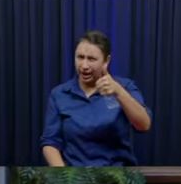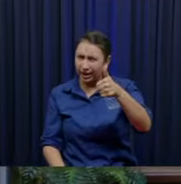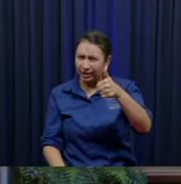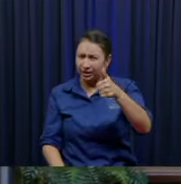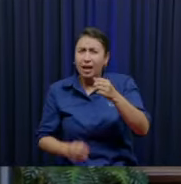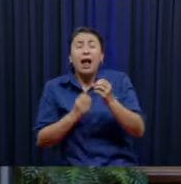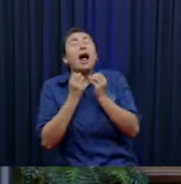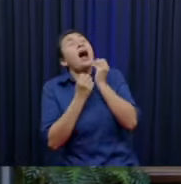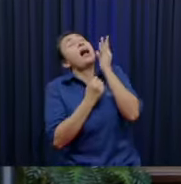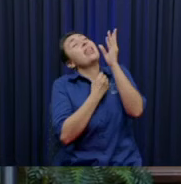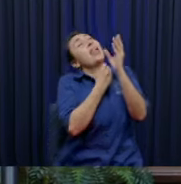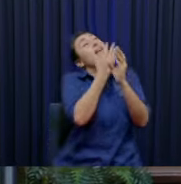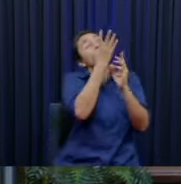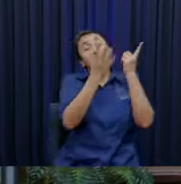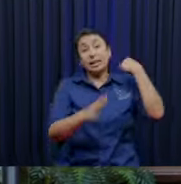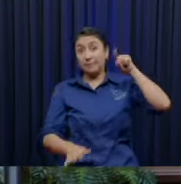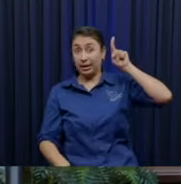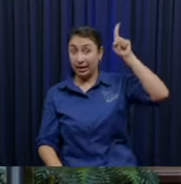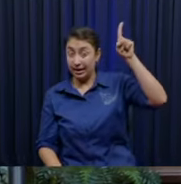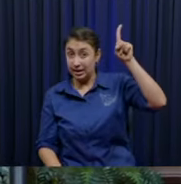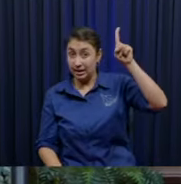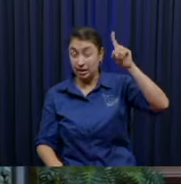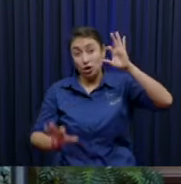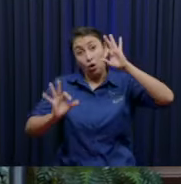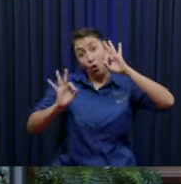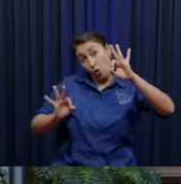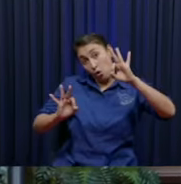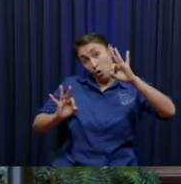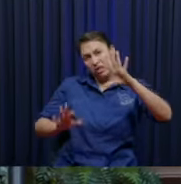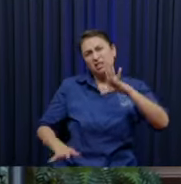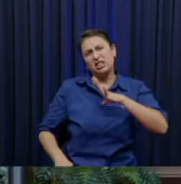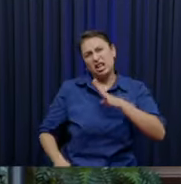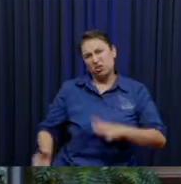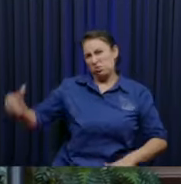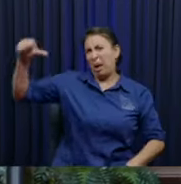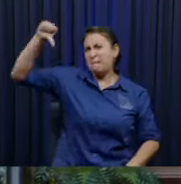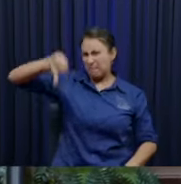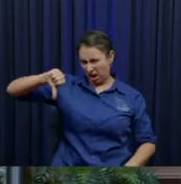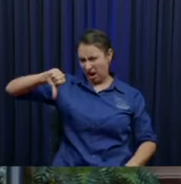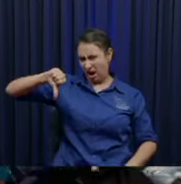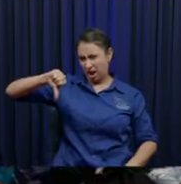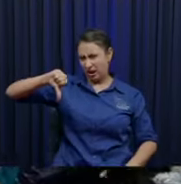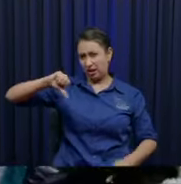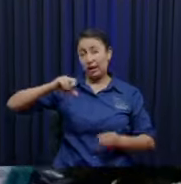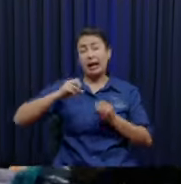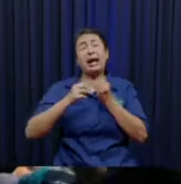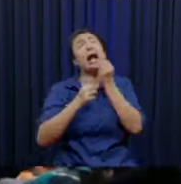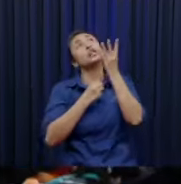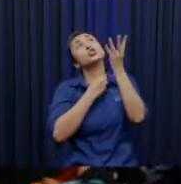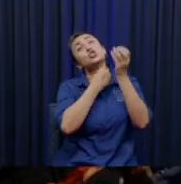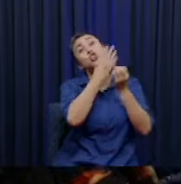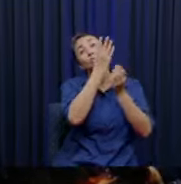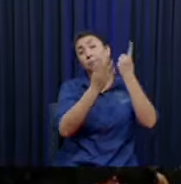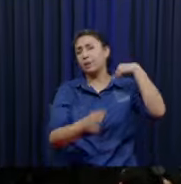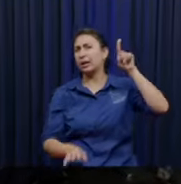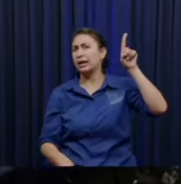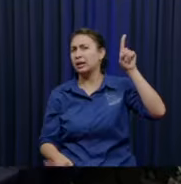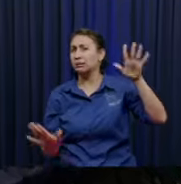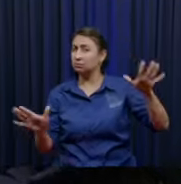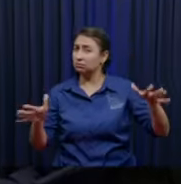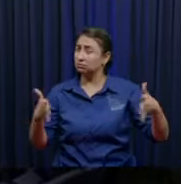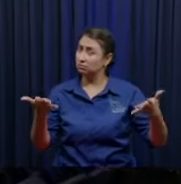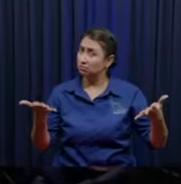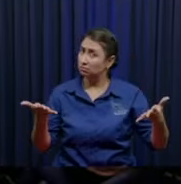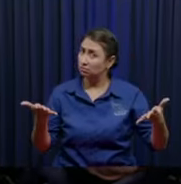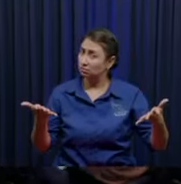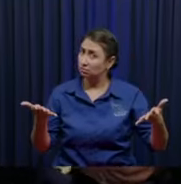a la restauración del tabernáculo de David. Hace muchos años, pero corremos